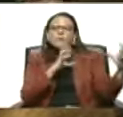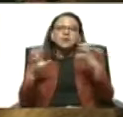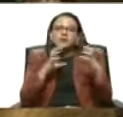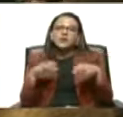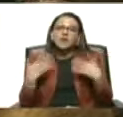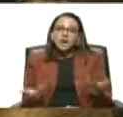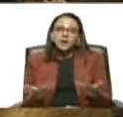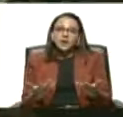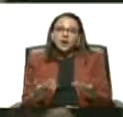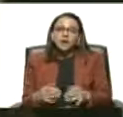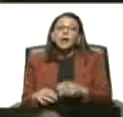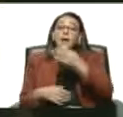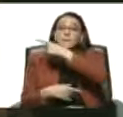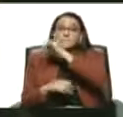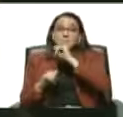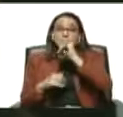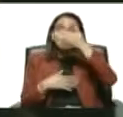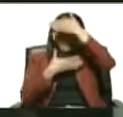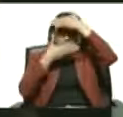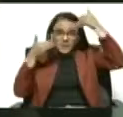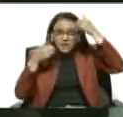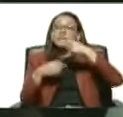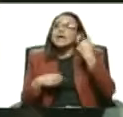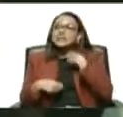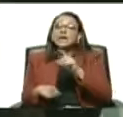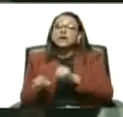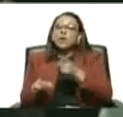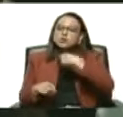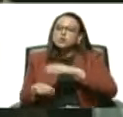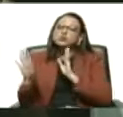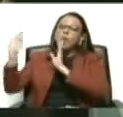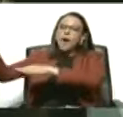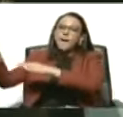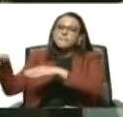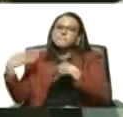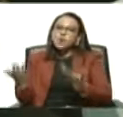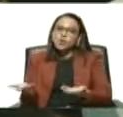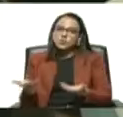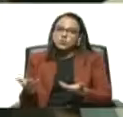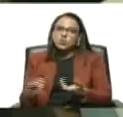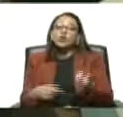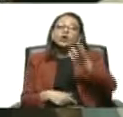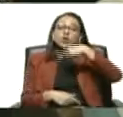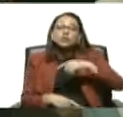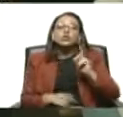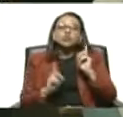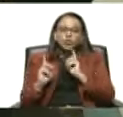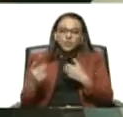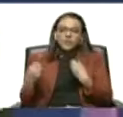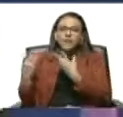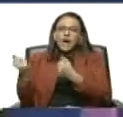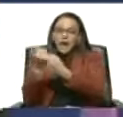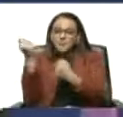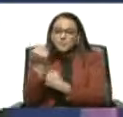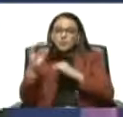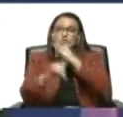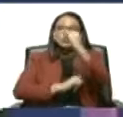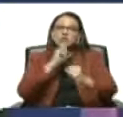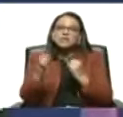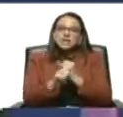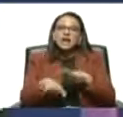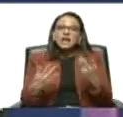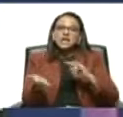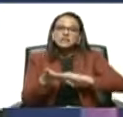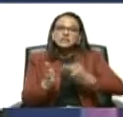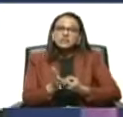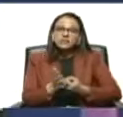ha tenido nuestro respeto por lo que significa. Y esos desafíos internacionales que se están dando, nos está dando